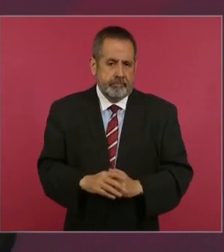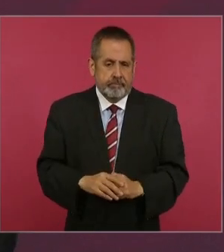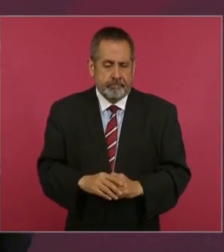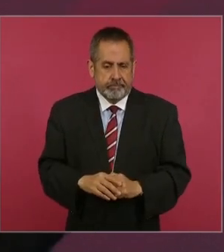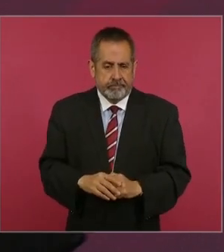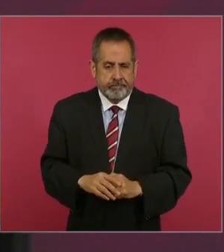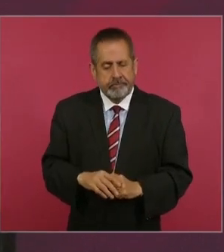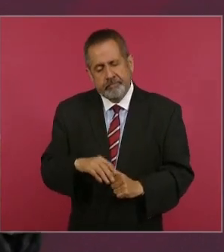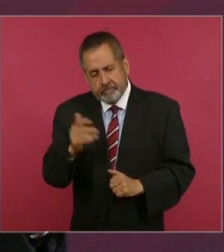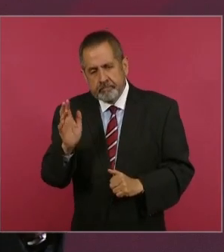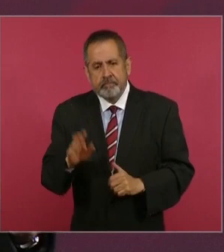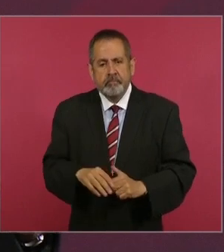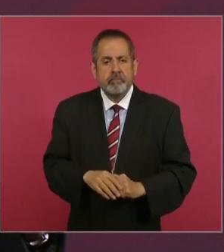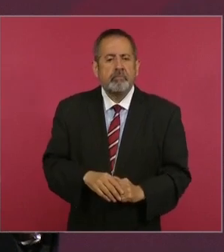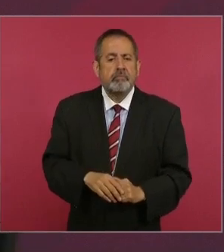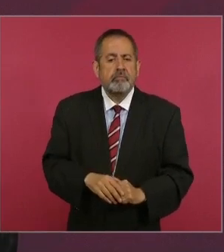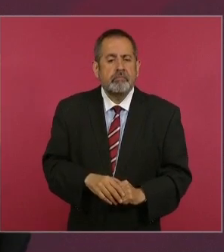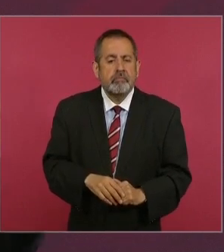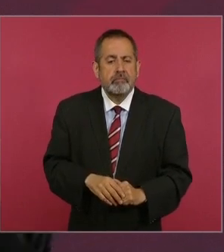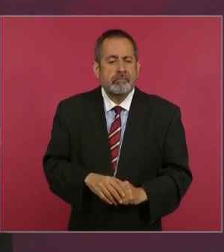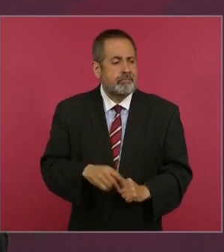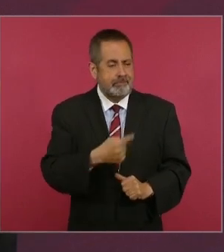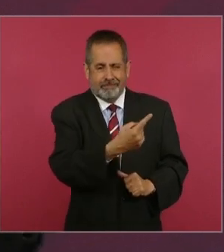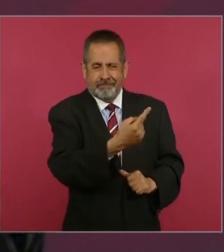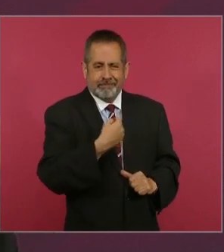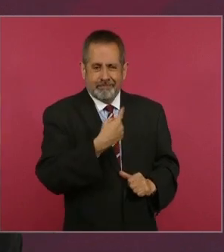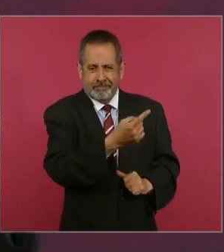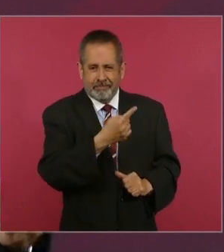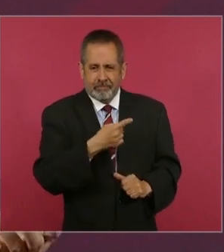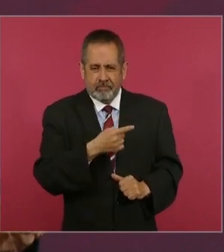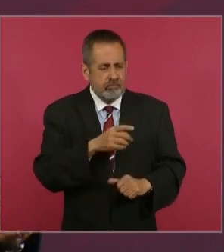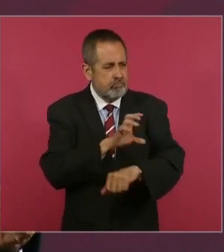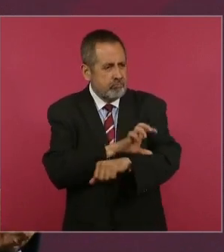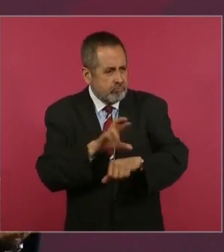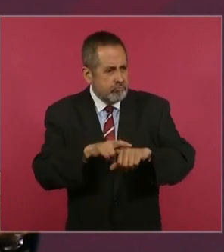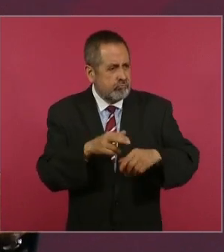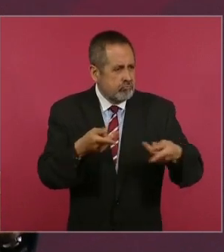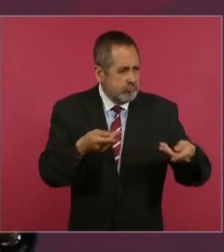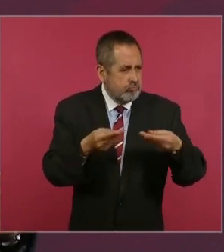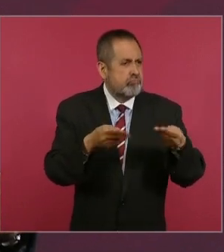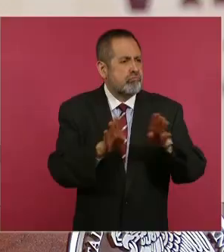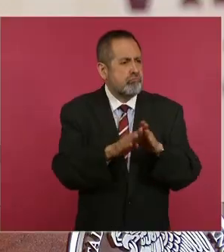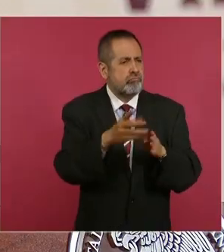lo otro pues es una situación de coordinación